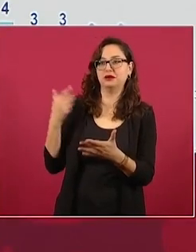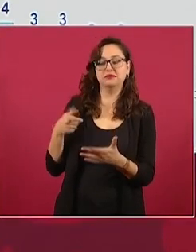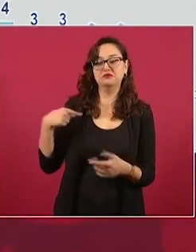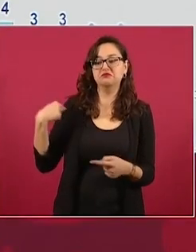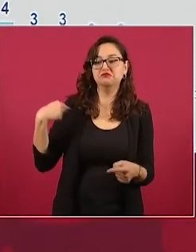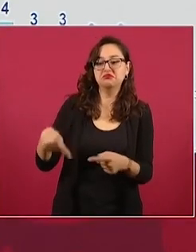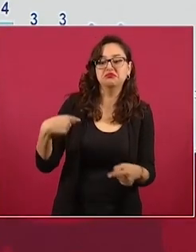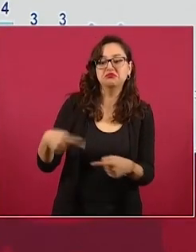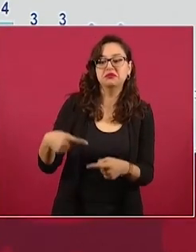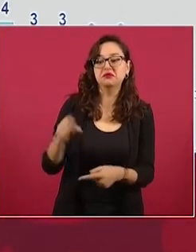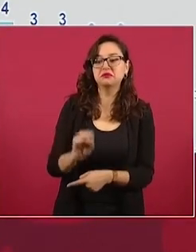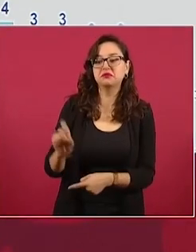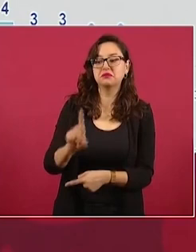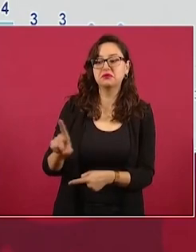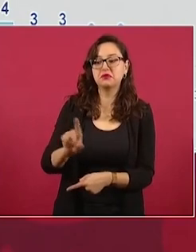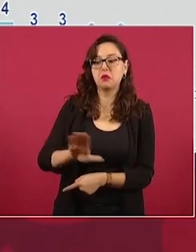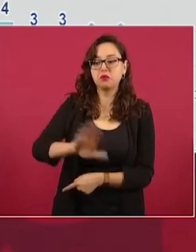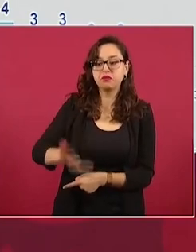Sin embargo,